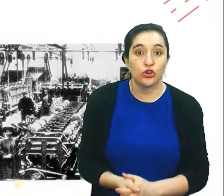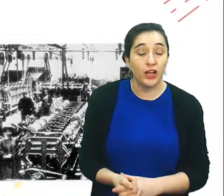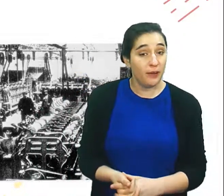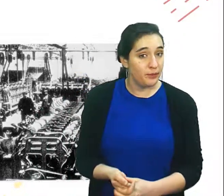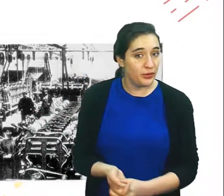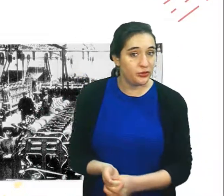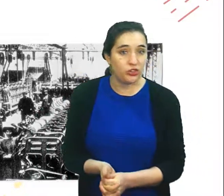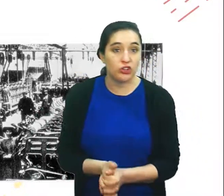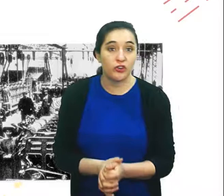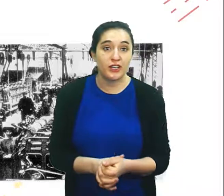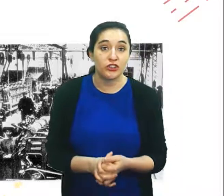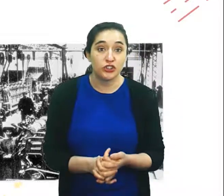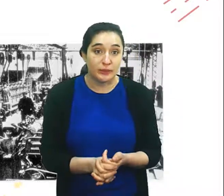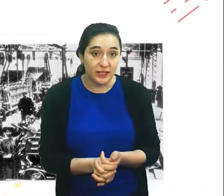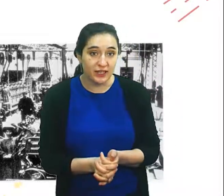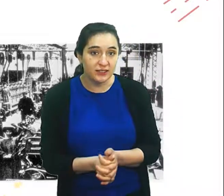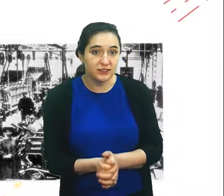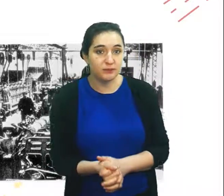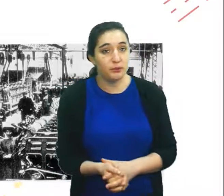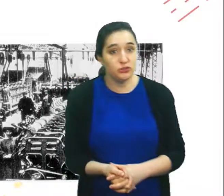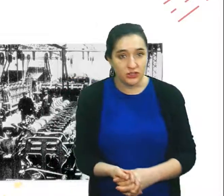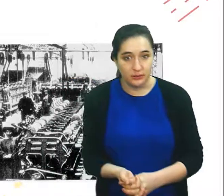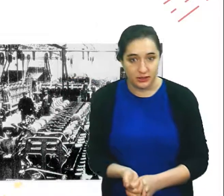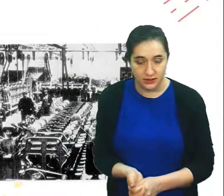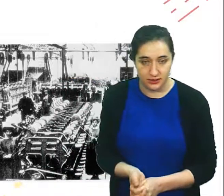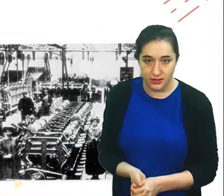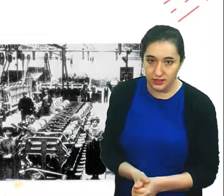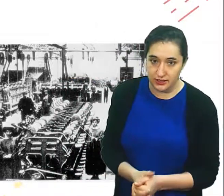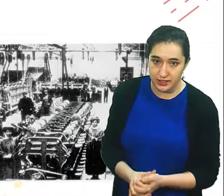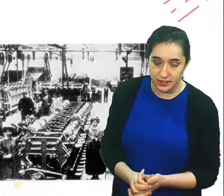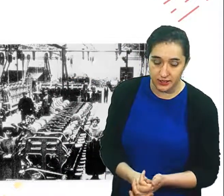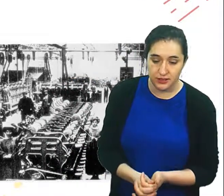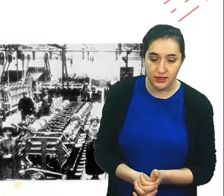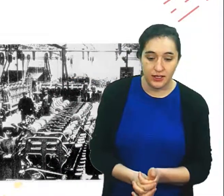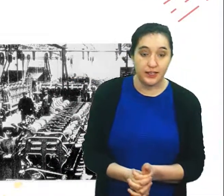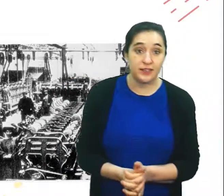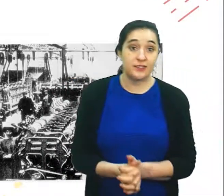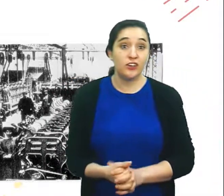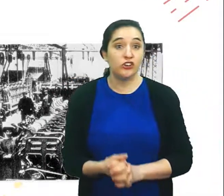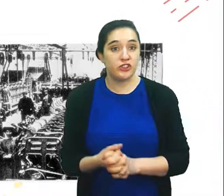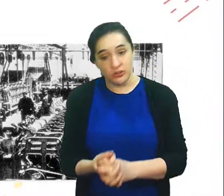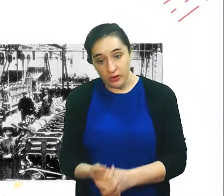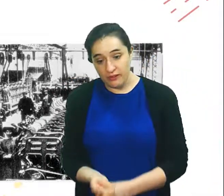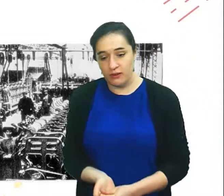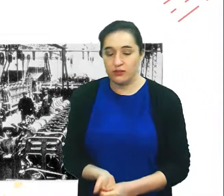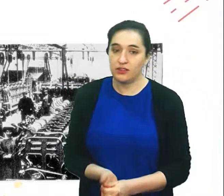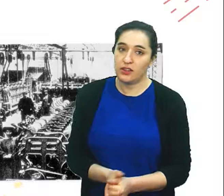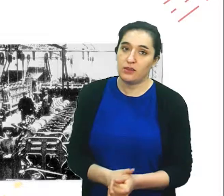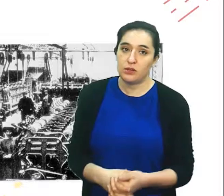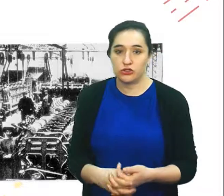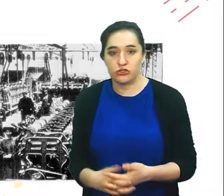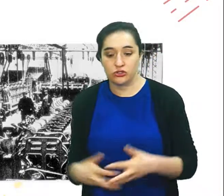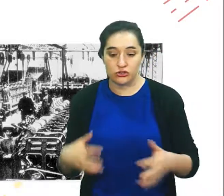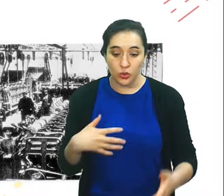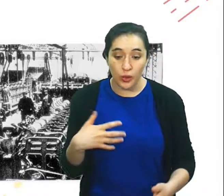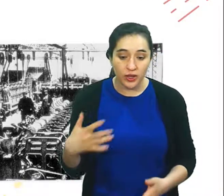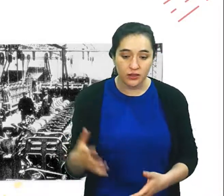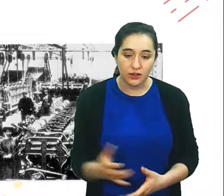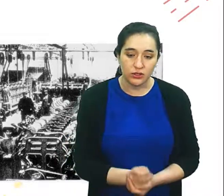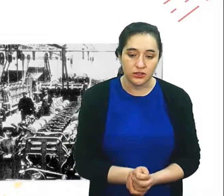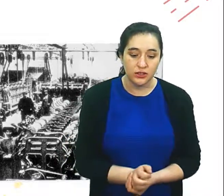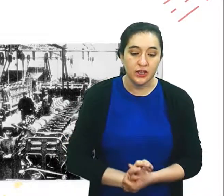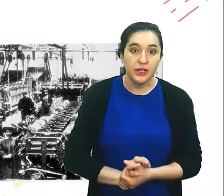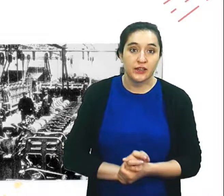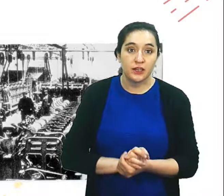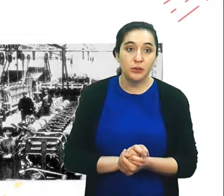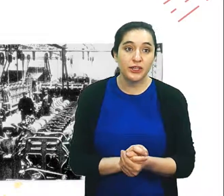continuidades o cambios en torno a la economía post-independencia de Chile, en el siglo XIX, desde 1850,